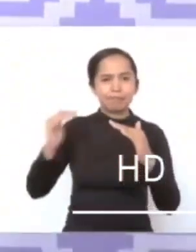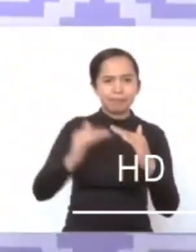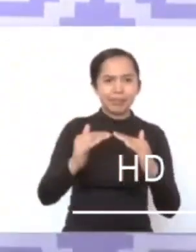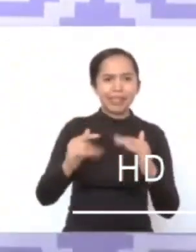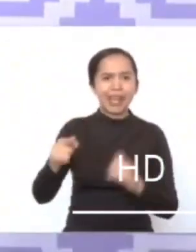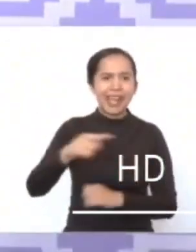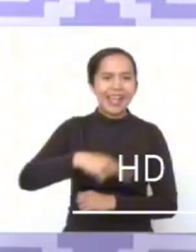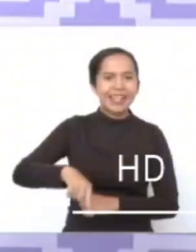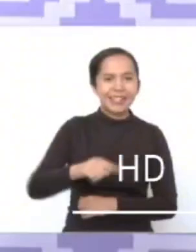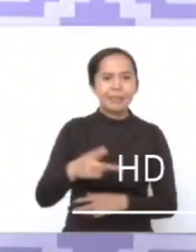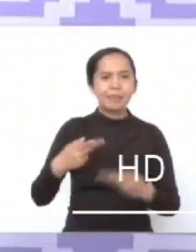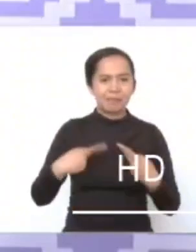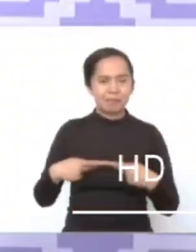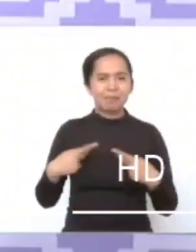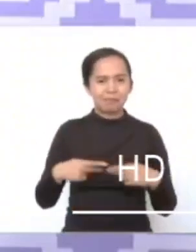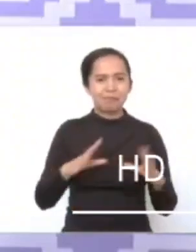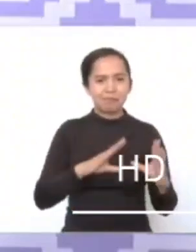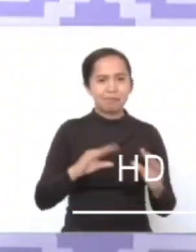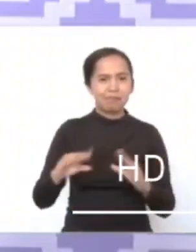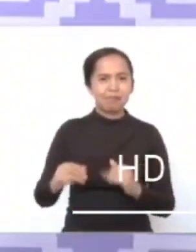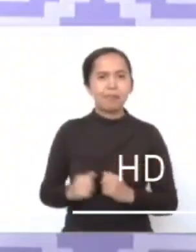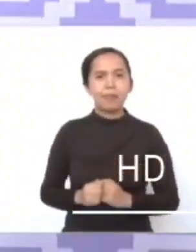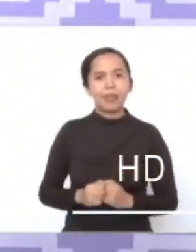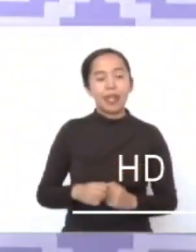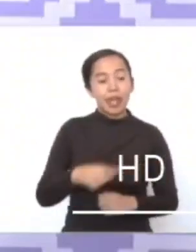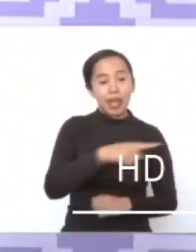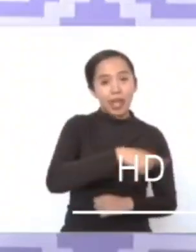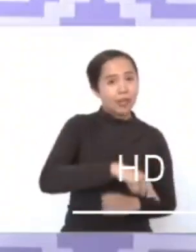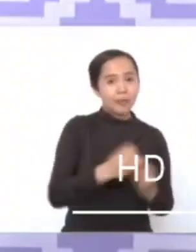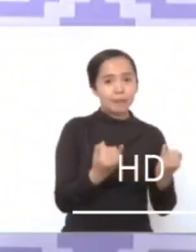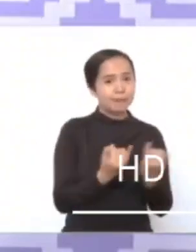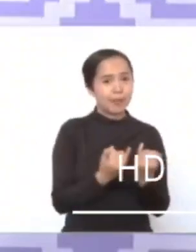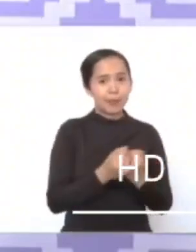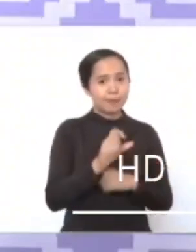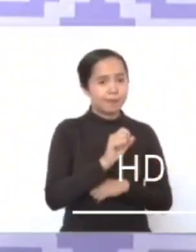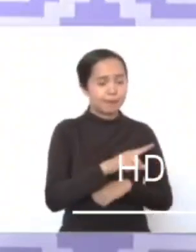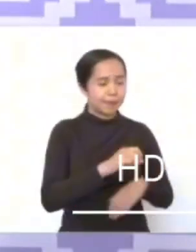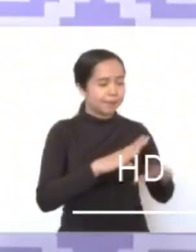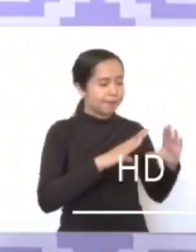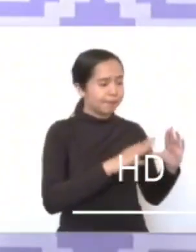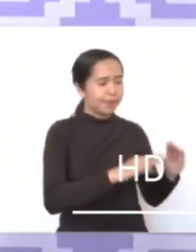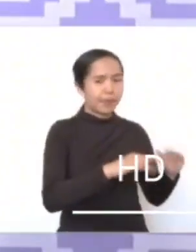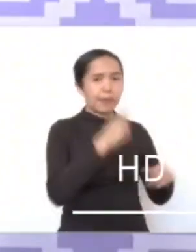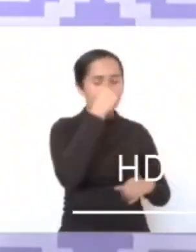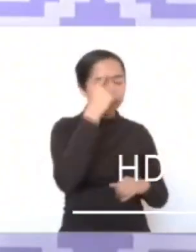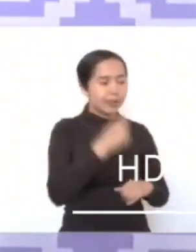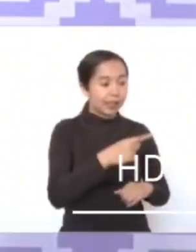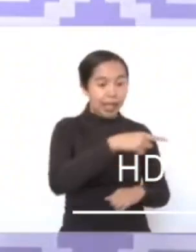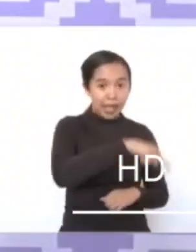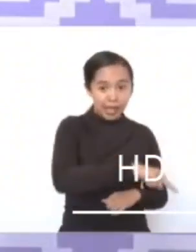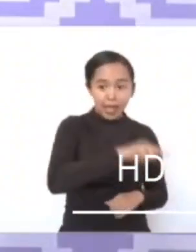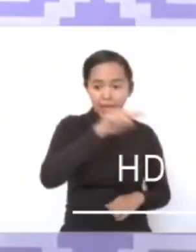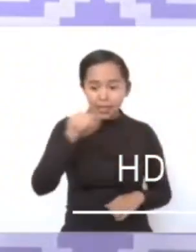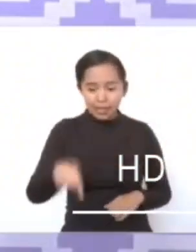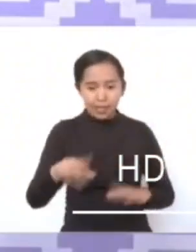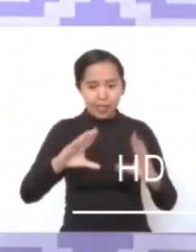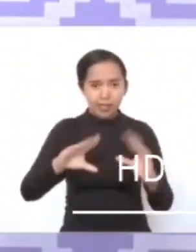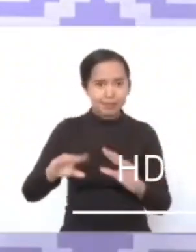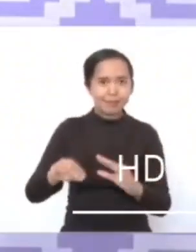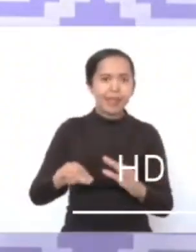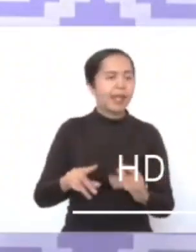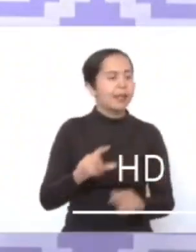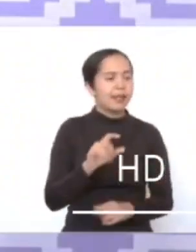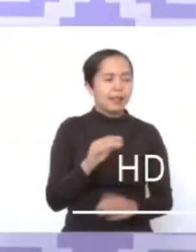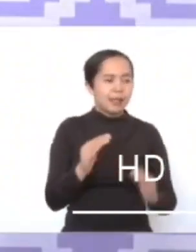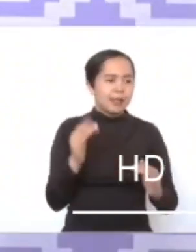el personal docente, quienes también han recibido capacitaciones para que puedan impartir su enseñanza con perspectiva de